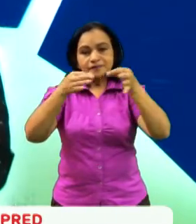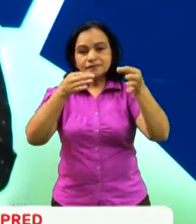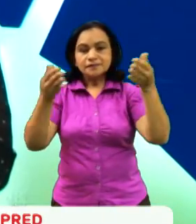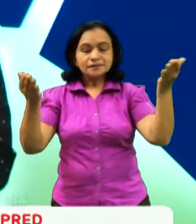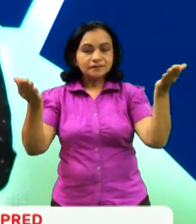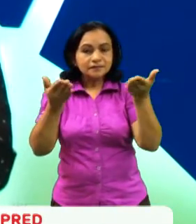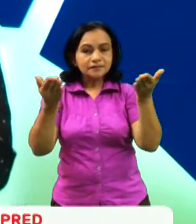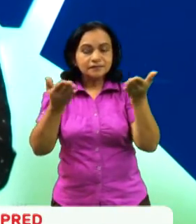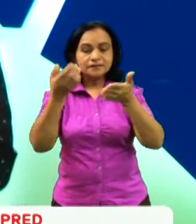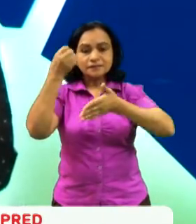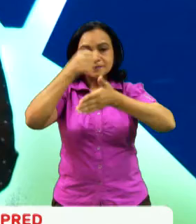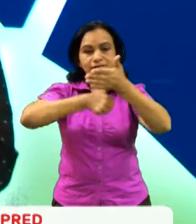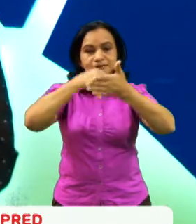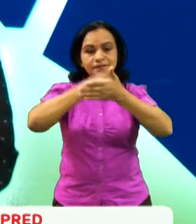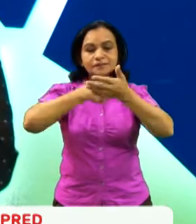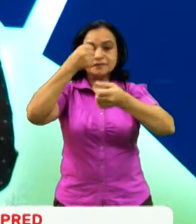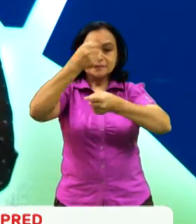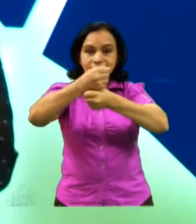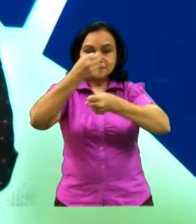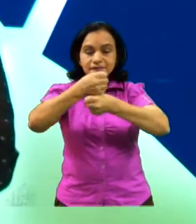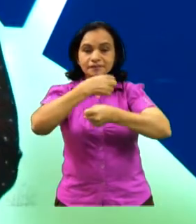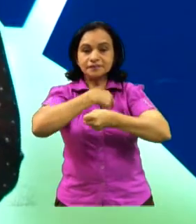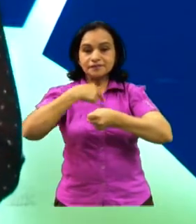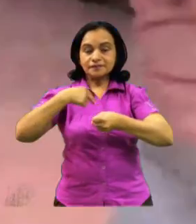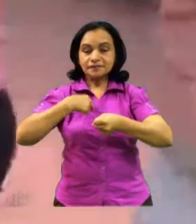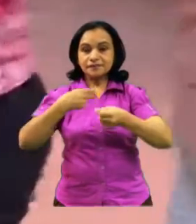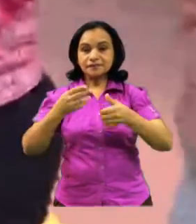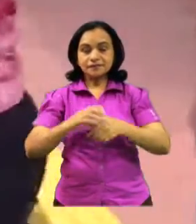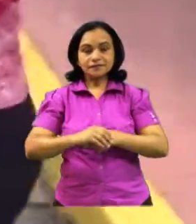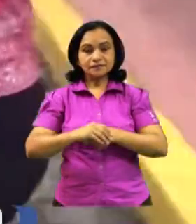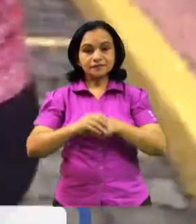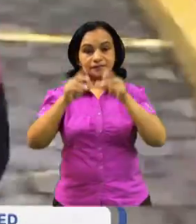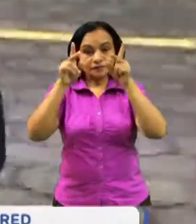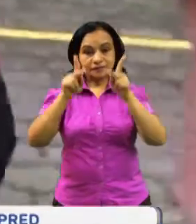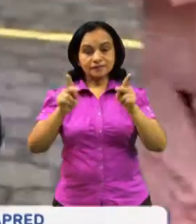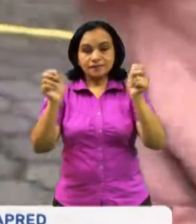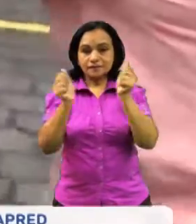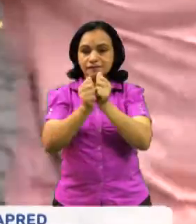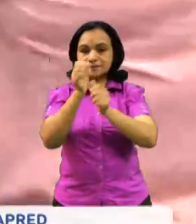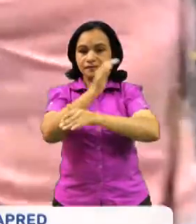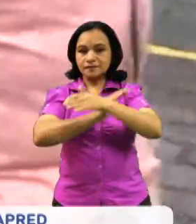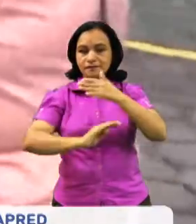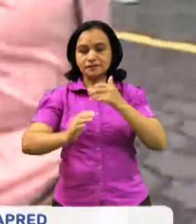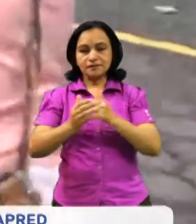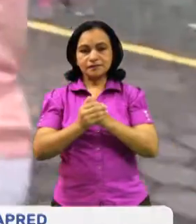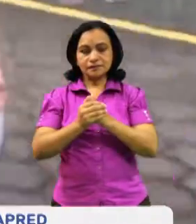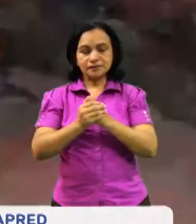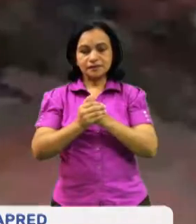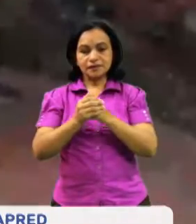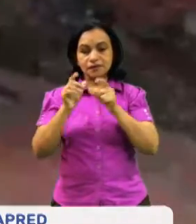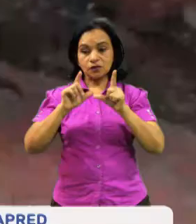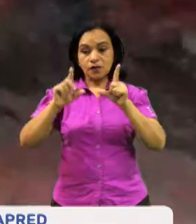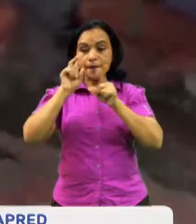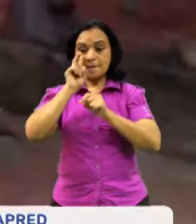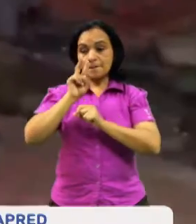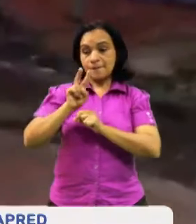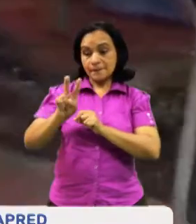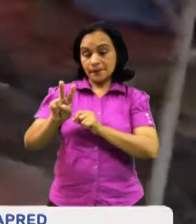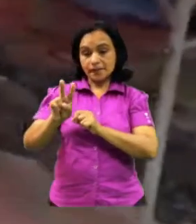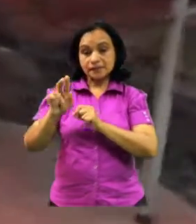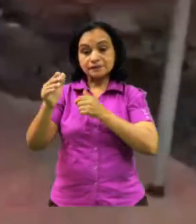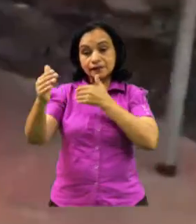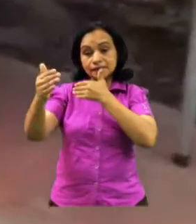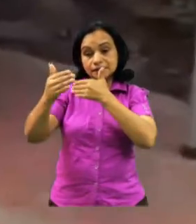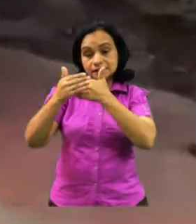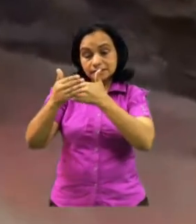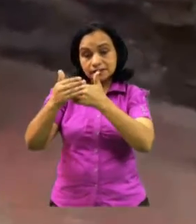recomendaciones, ¿verdad?, para fortalecer este trabajo que se está realizando. ¿Verdad? La persona con discapacidad debe estar en el lugar más visible, en el lugar